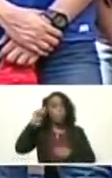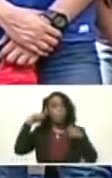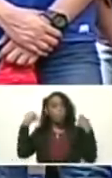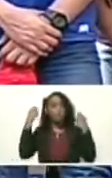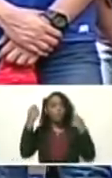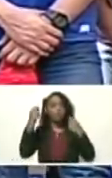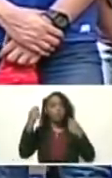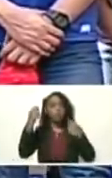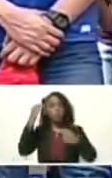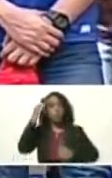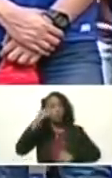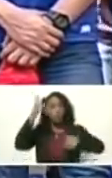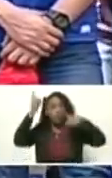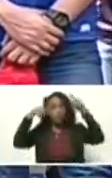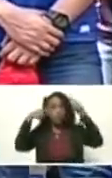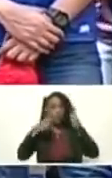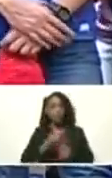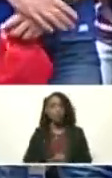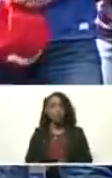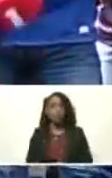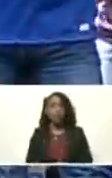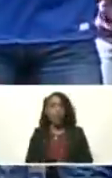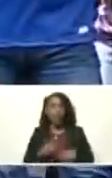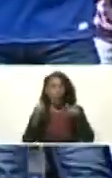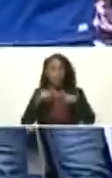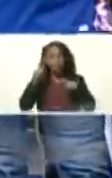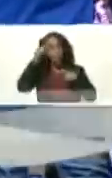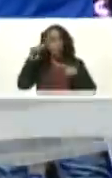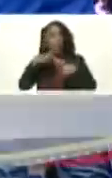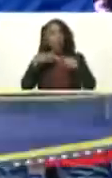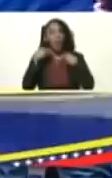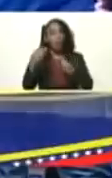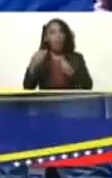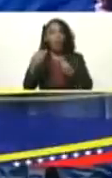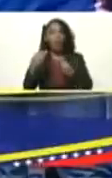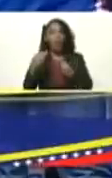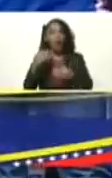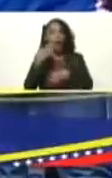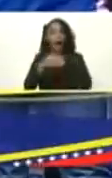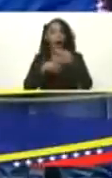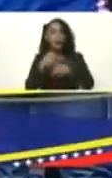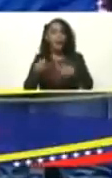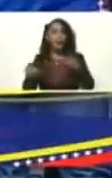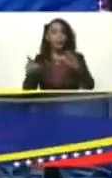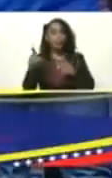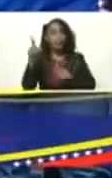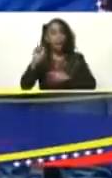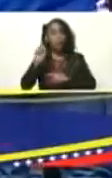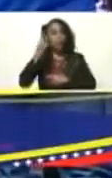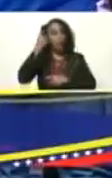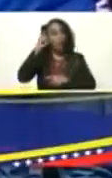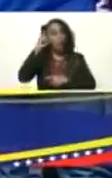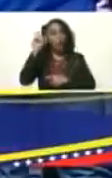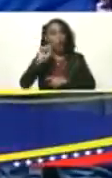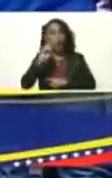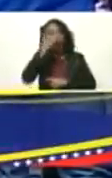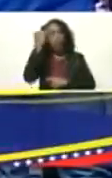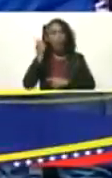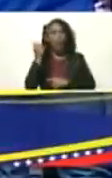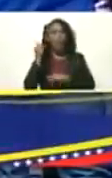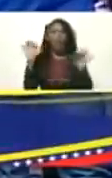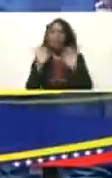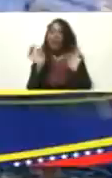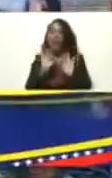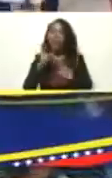Chávez. Y este pueblo les dio una lección que no olvidaremos y que nadie